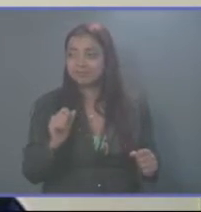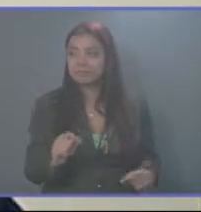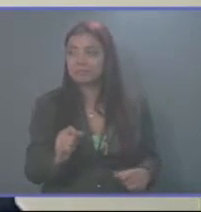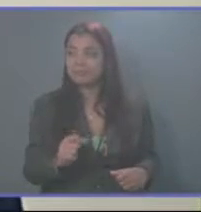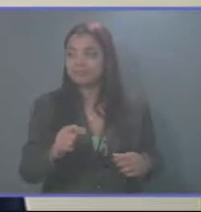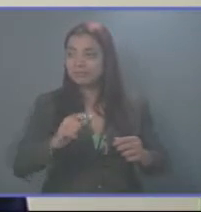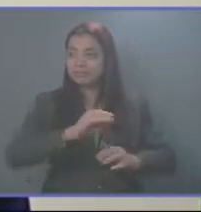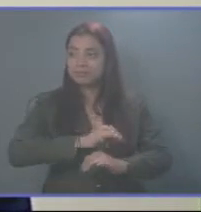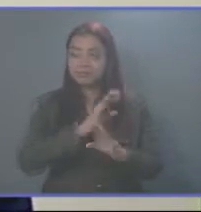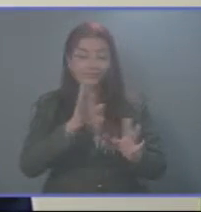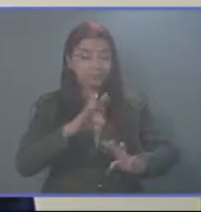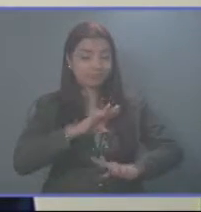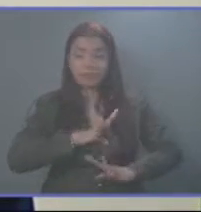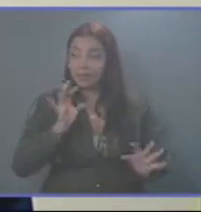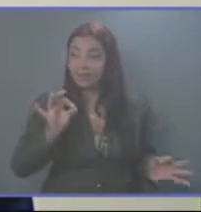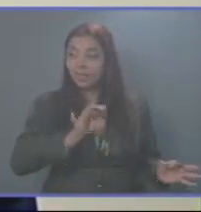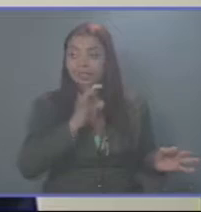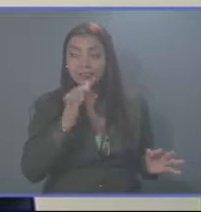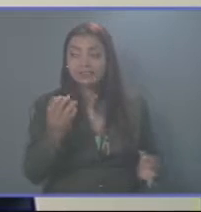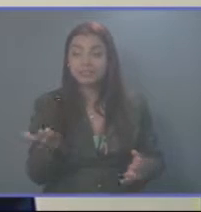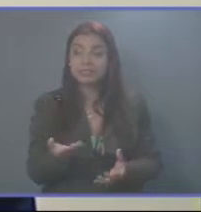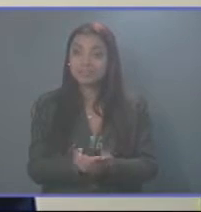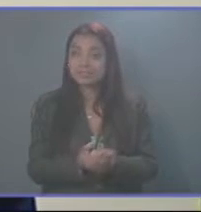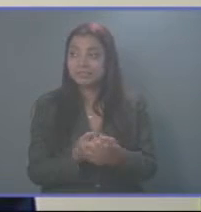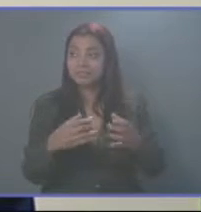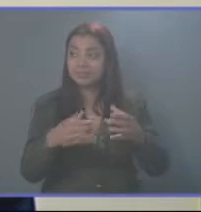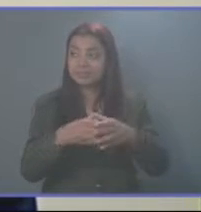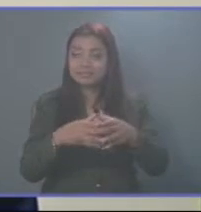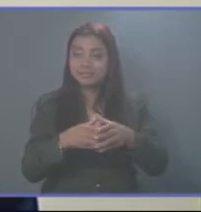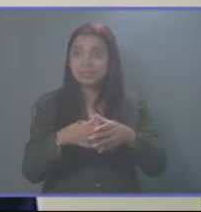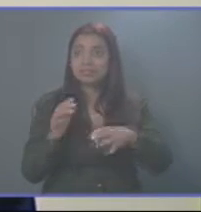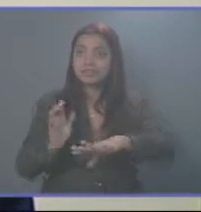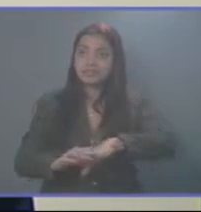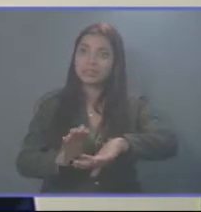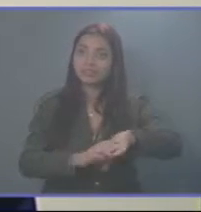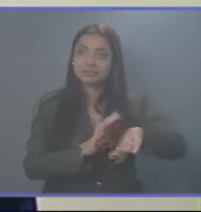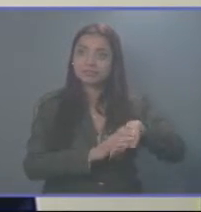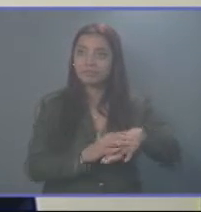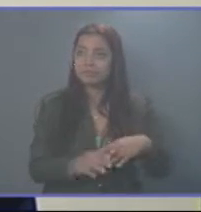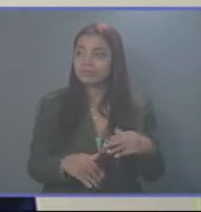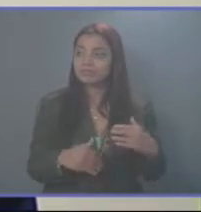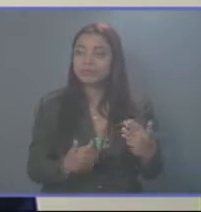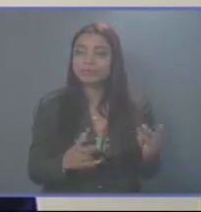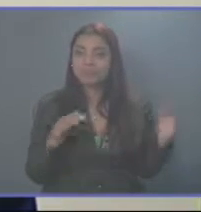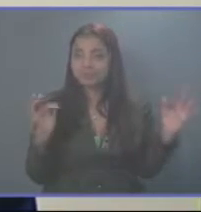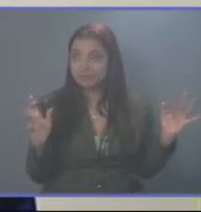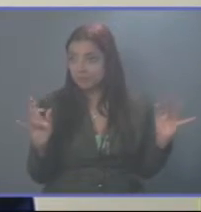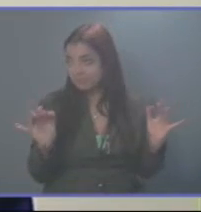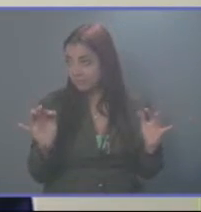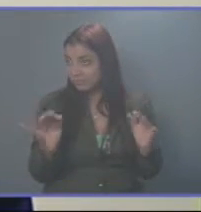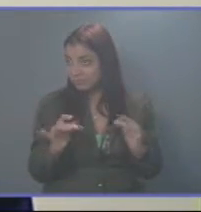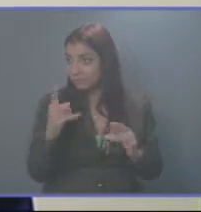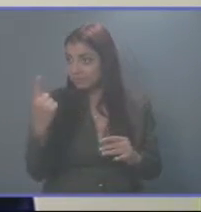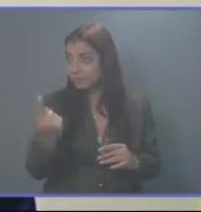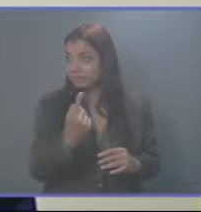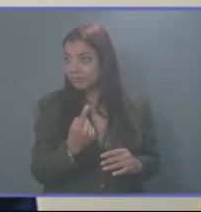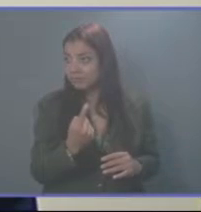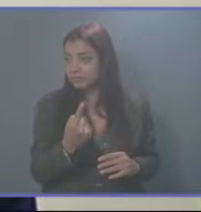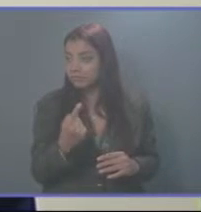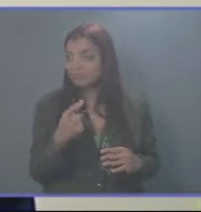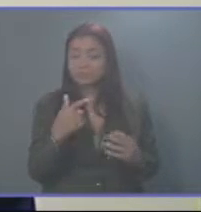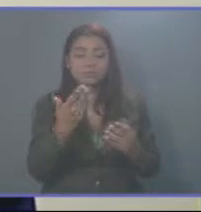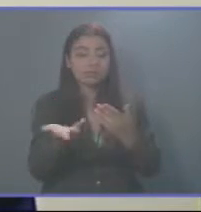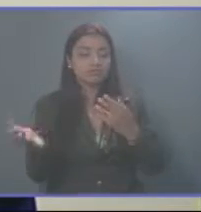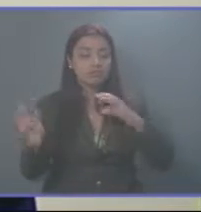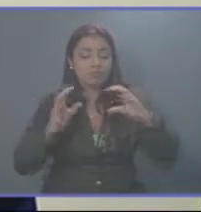Por supuesto, esta nota llega a la comisión y ahí la vamos a discutir más, pero para la audiencia de los